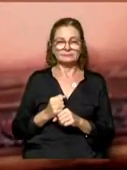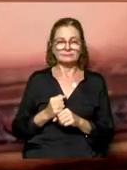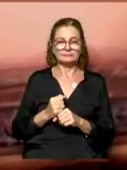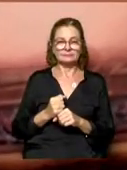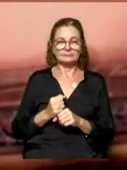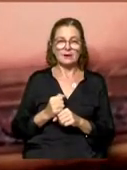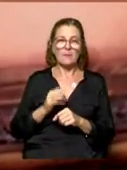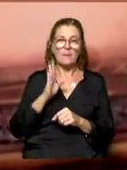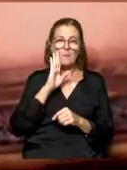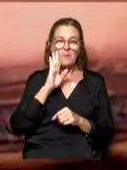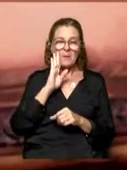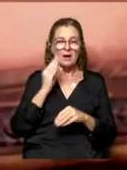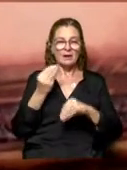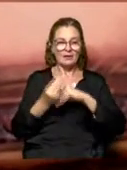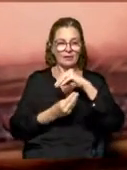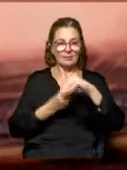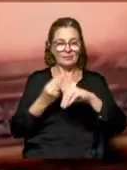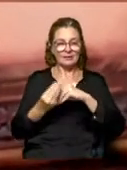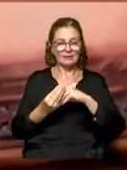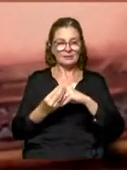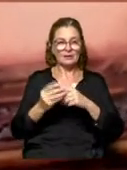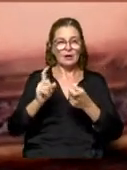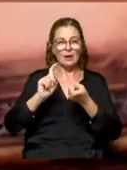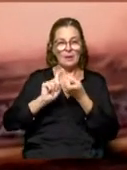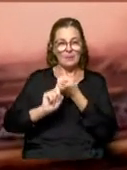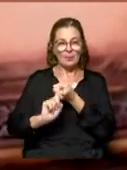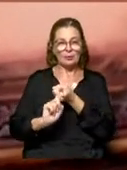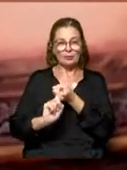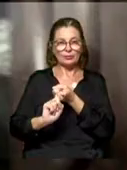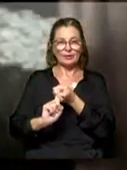Soy madre de familia, soy esposa.